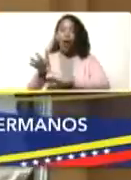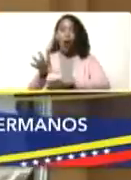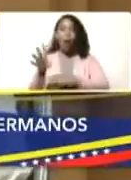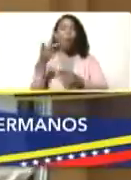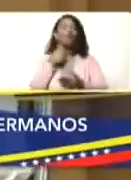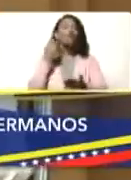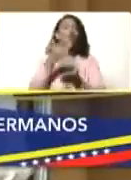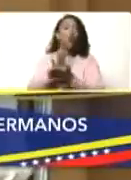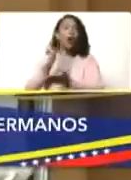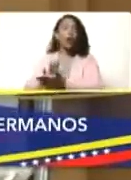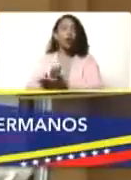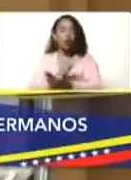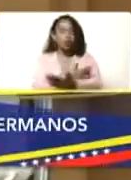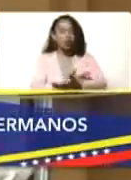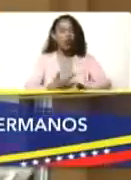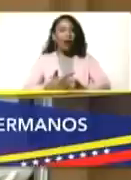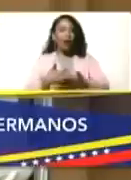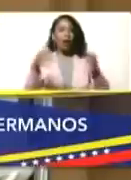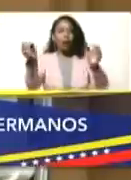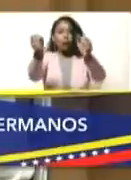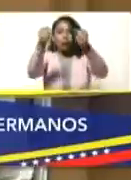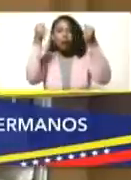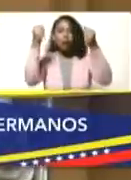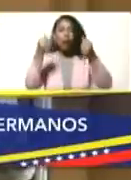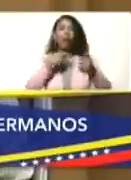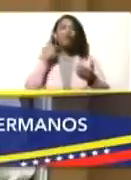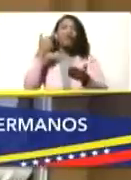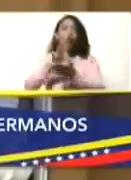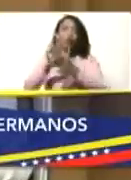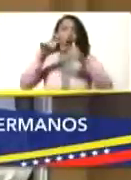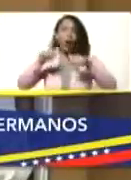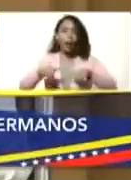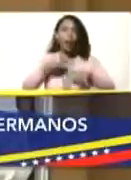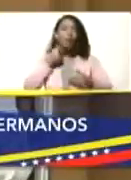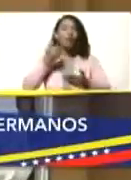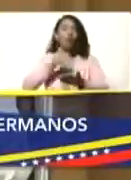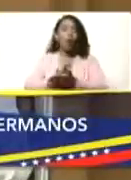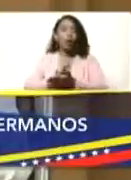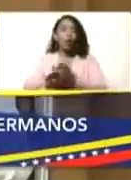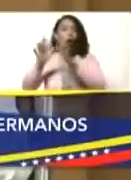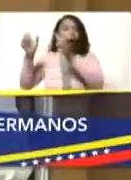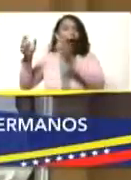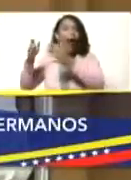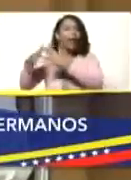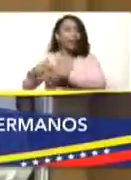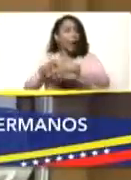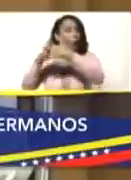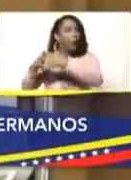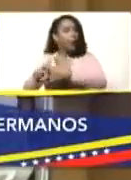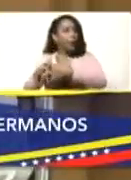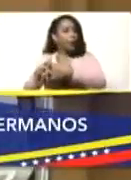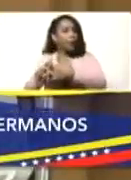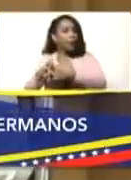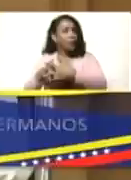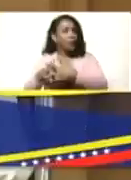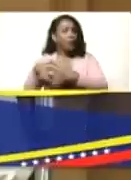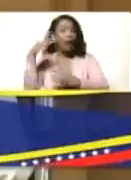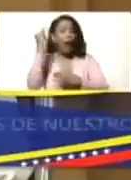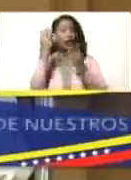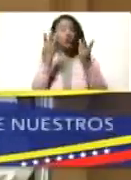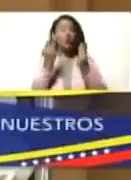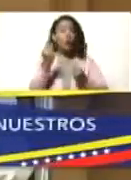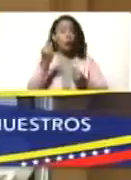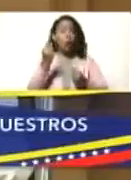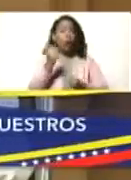sangre, cárcel. Muertos aquí y muertos en los Estados Unidos. Ya alcanzan una cifra de